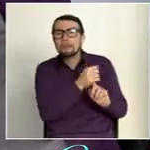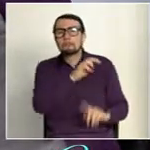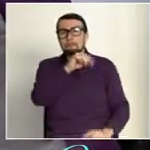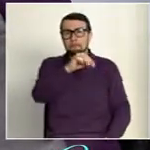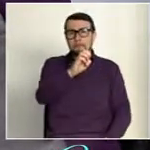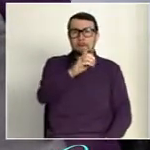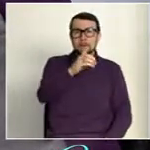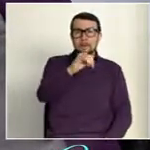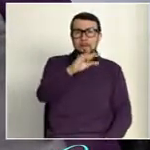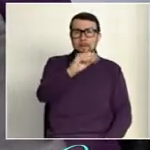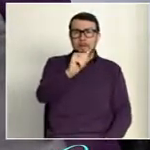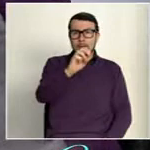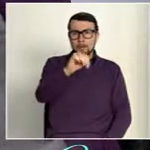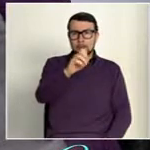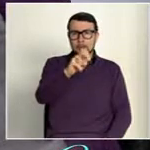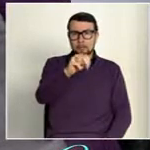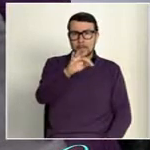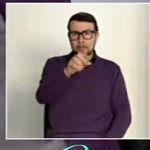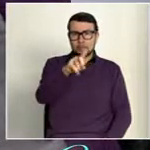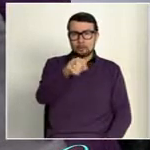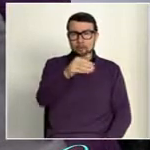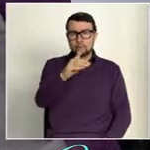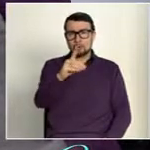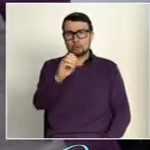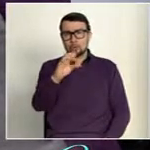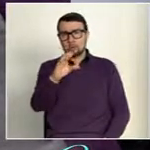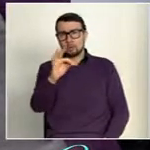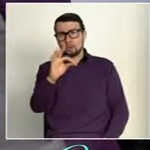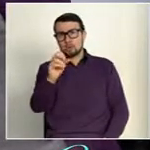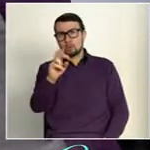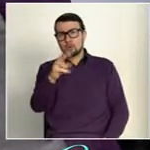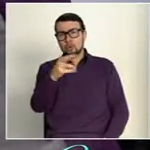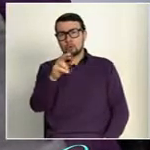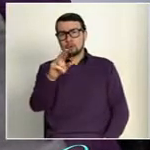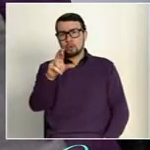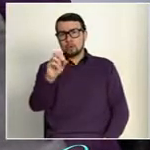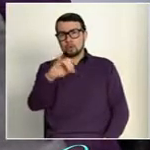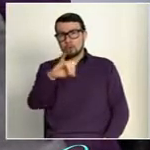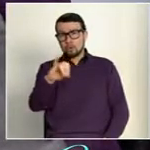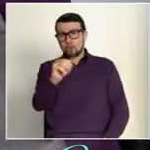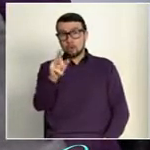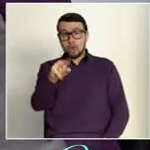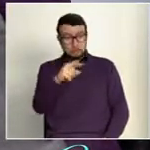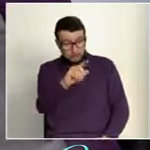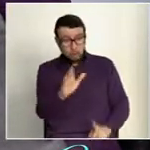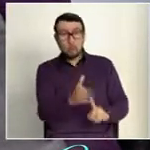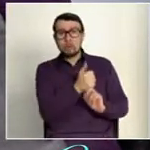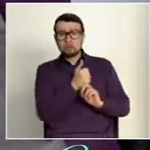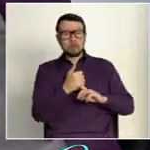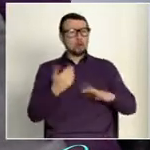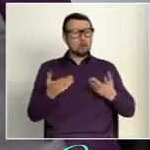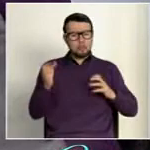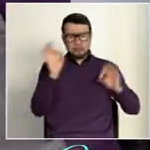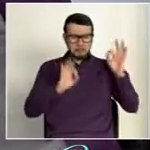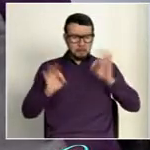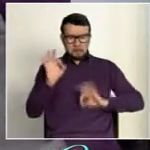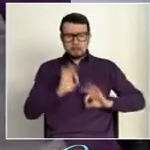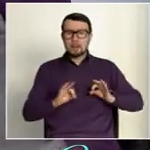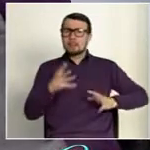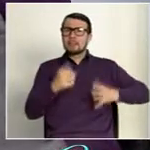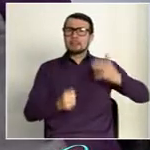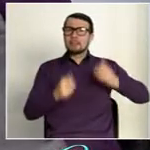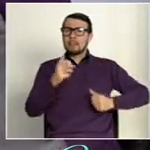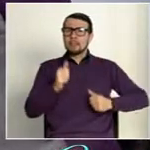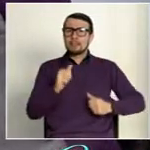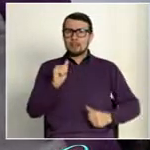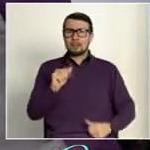y ahí, por ejemplo, ya aparecen cómo preparar la leche de almendra, la leche de alpiste, cómo deshormonizar el